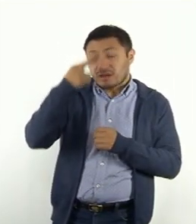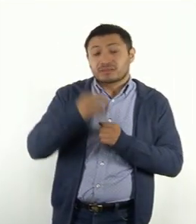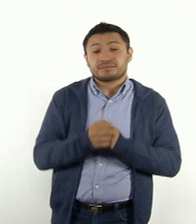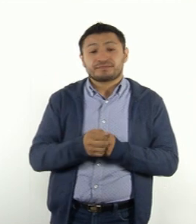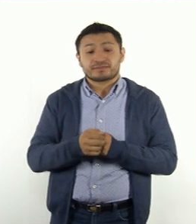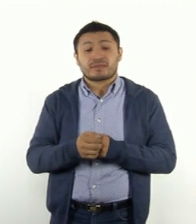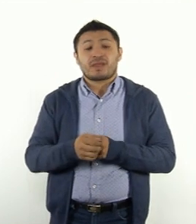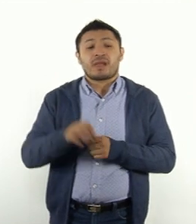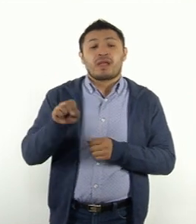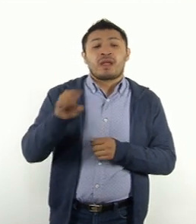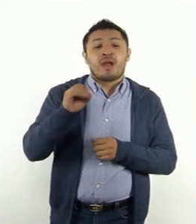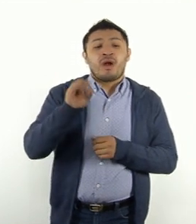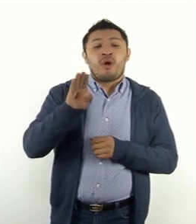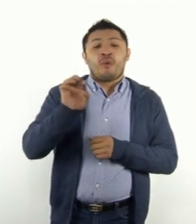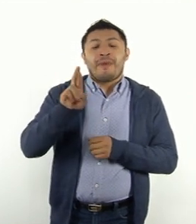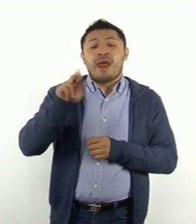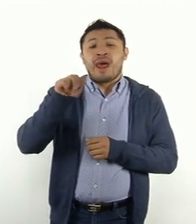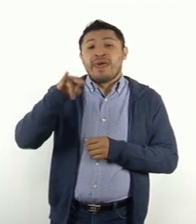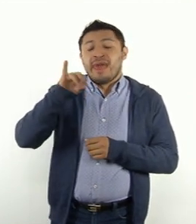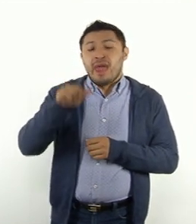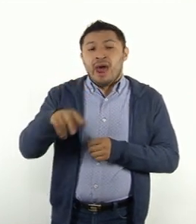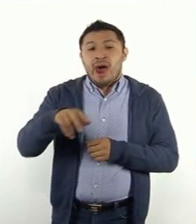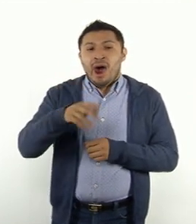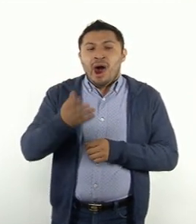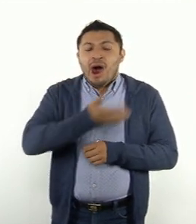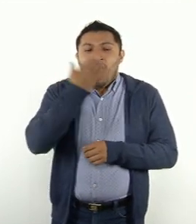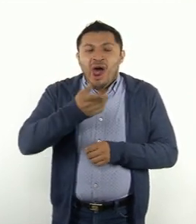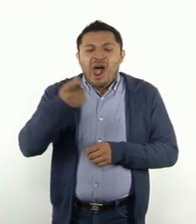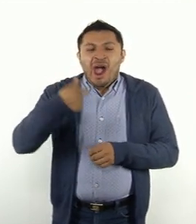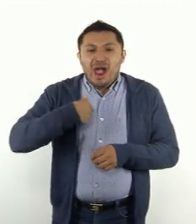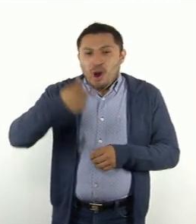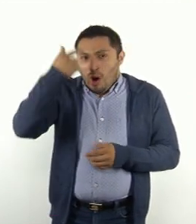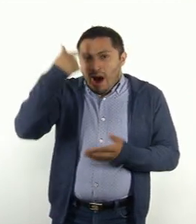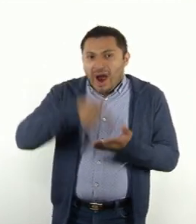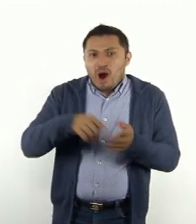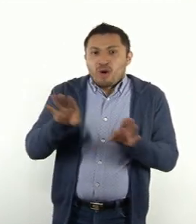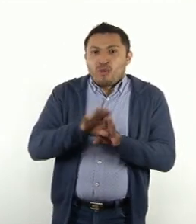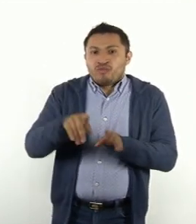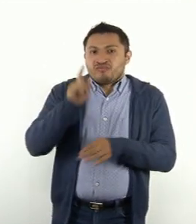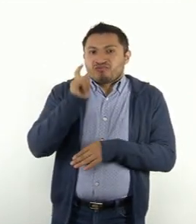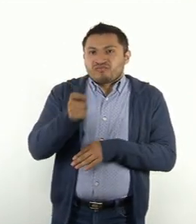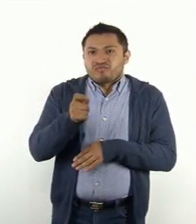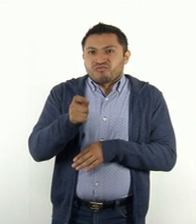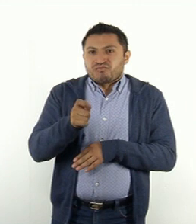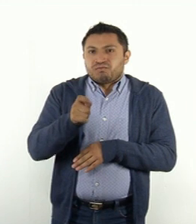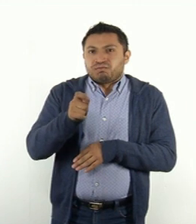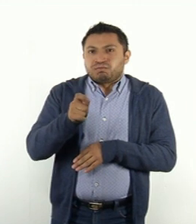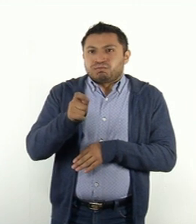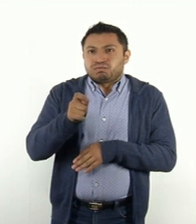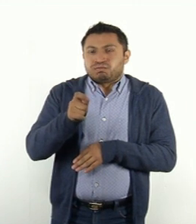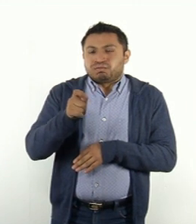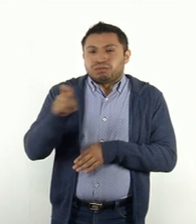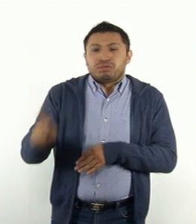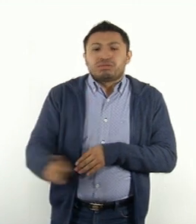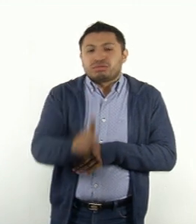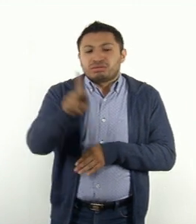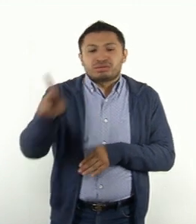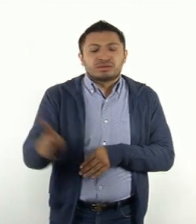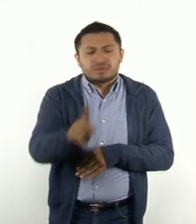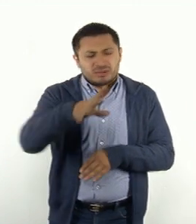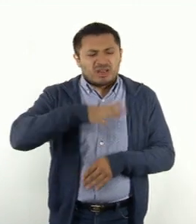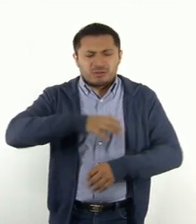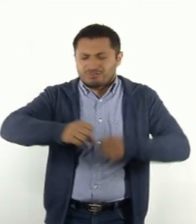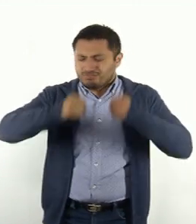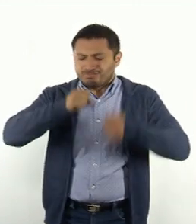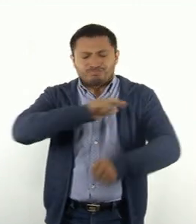la soberanía popular, que según yo, se refiere a que el pueblo detenta el poder y la autoridad y